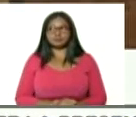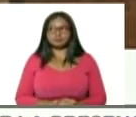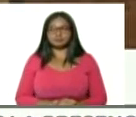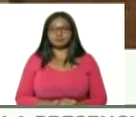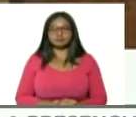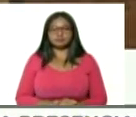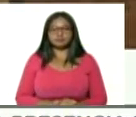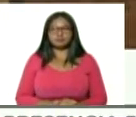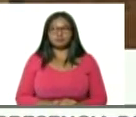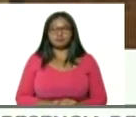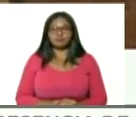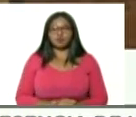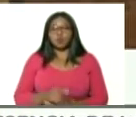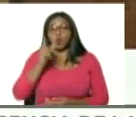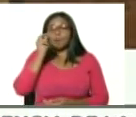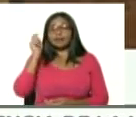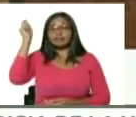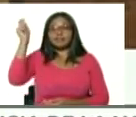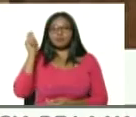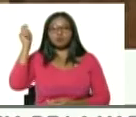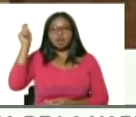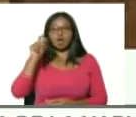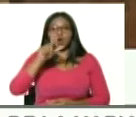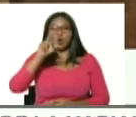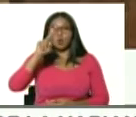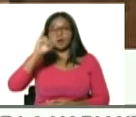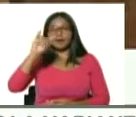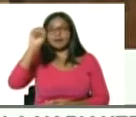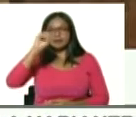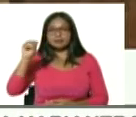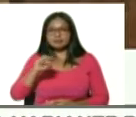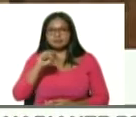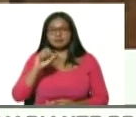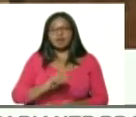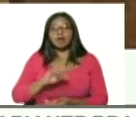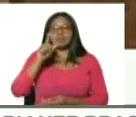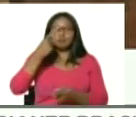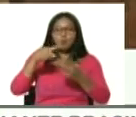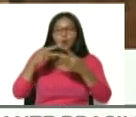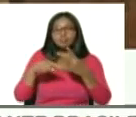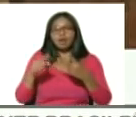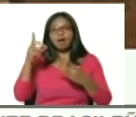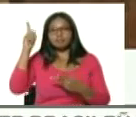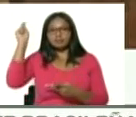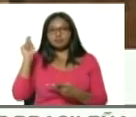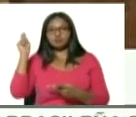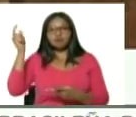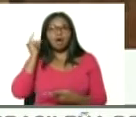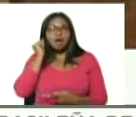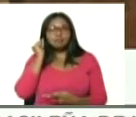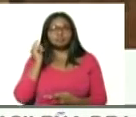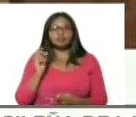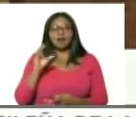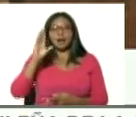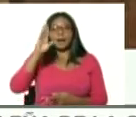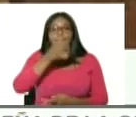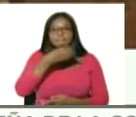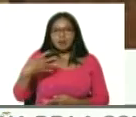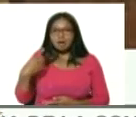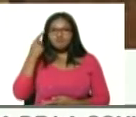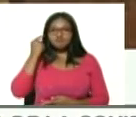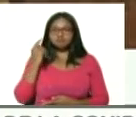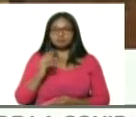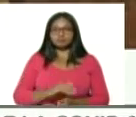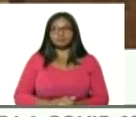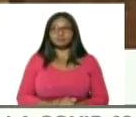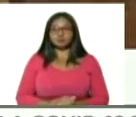al diputado Luis José Marcano y la diputada Blanca Ecao. Los he invitado especialmente. Luis José Marcano,